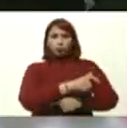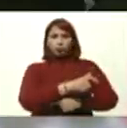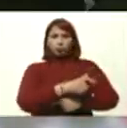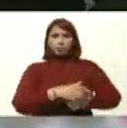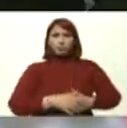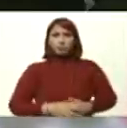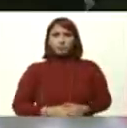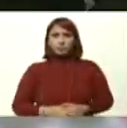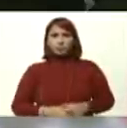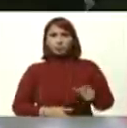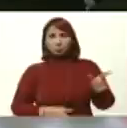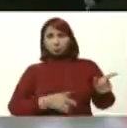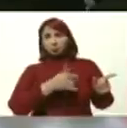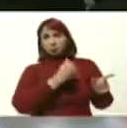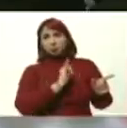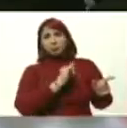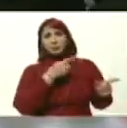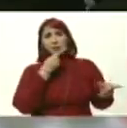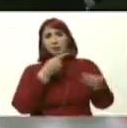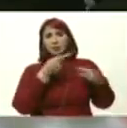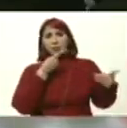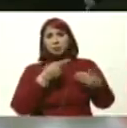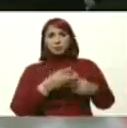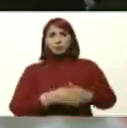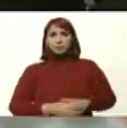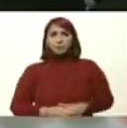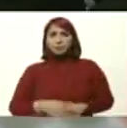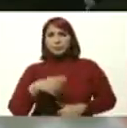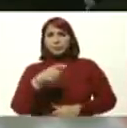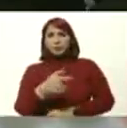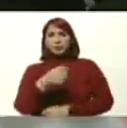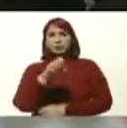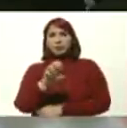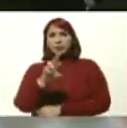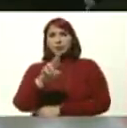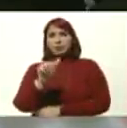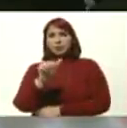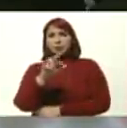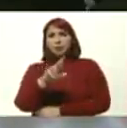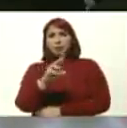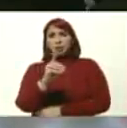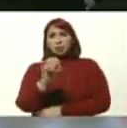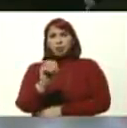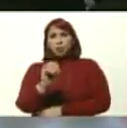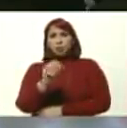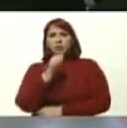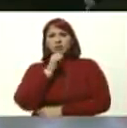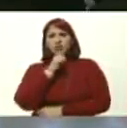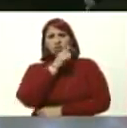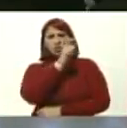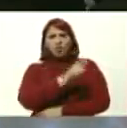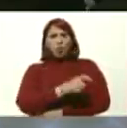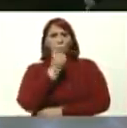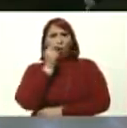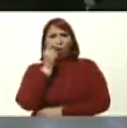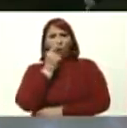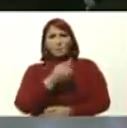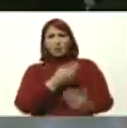Allí está en el diálogo, bueno, Gerardo Blake, quien coordina la comisión, Freddy